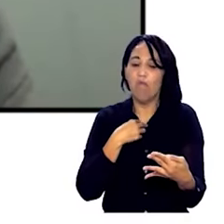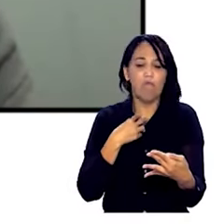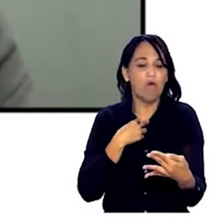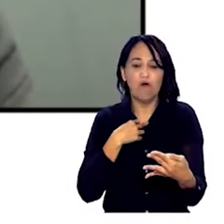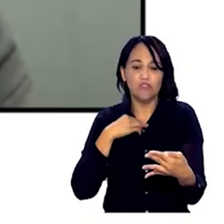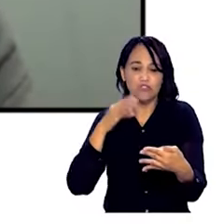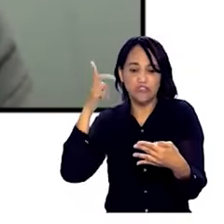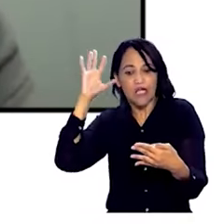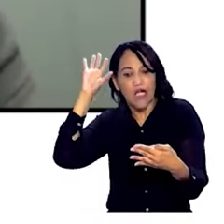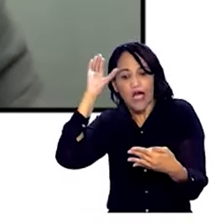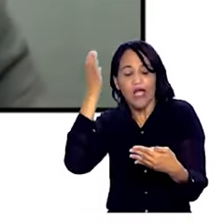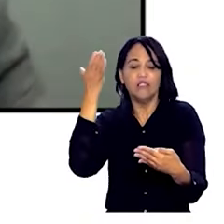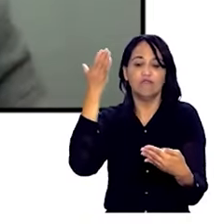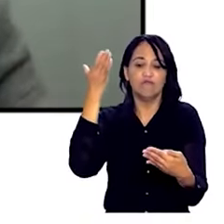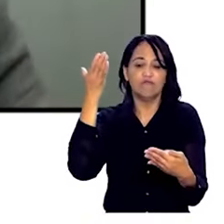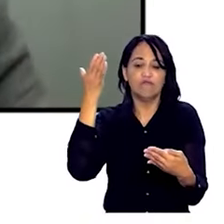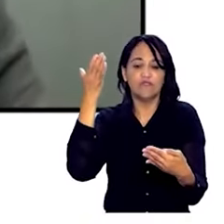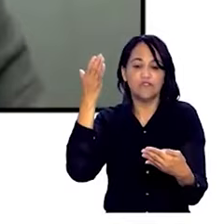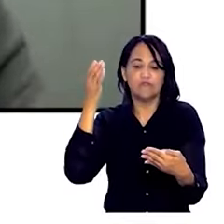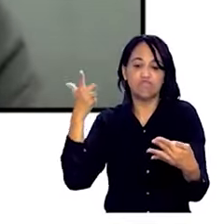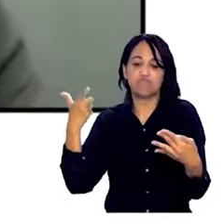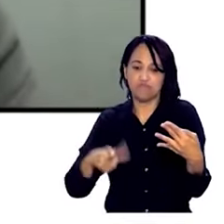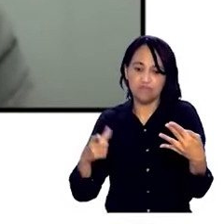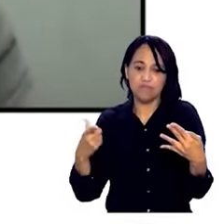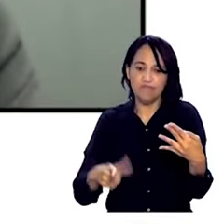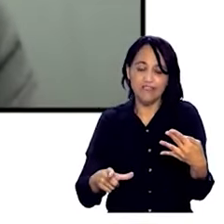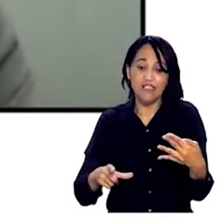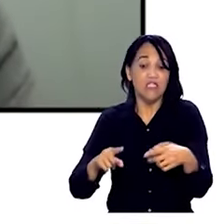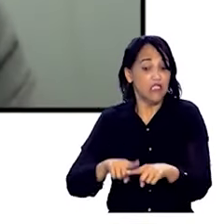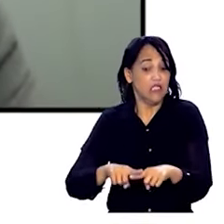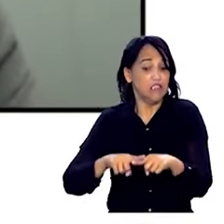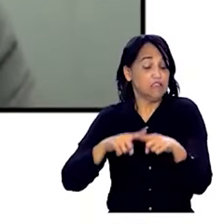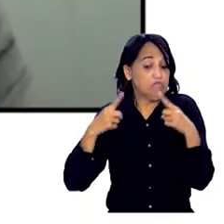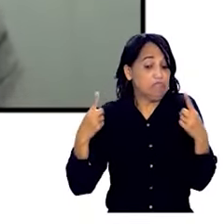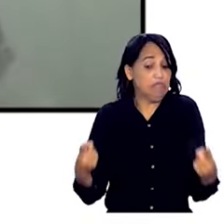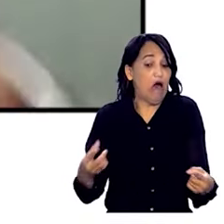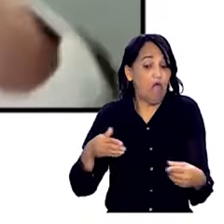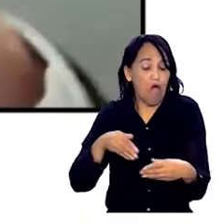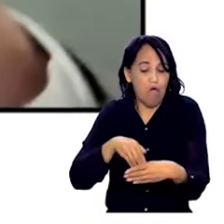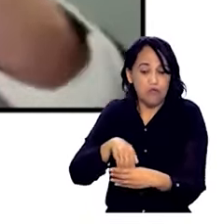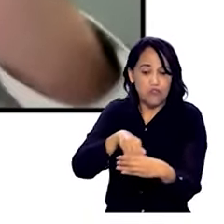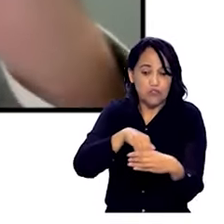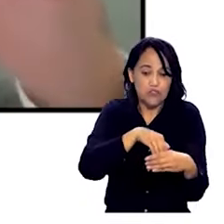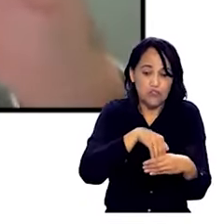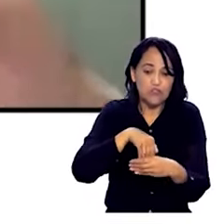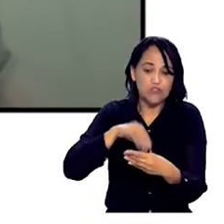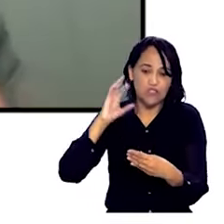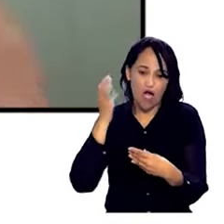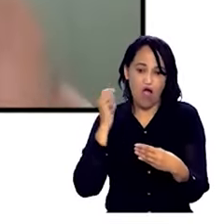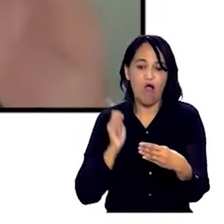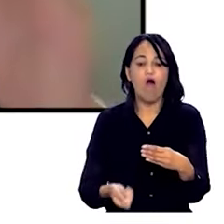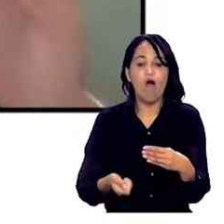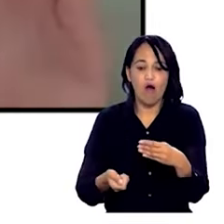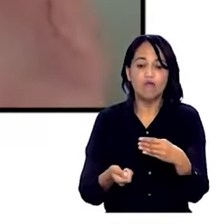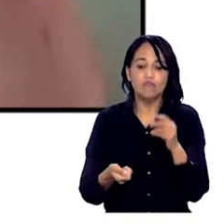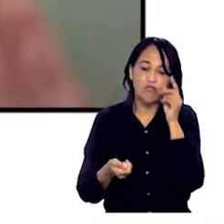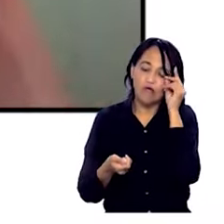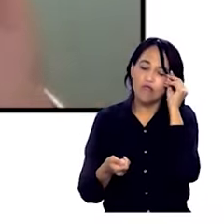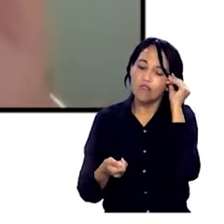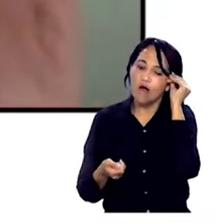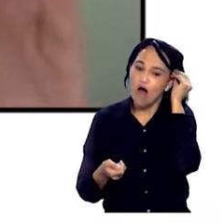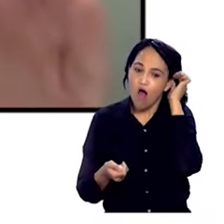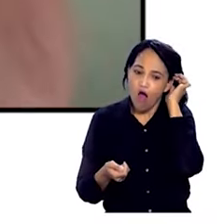con una sola sentencia resuelve muchas Y muchas de esas causas Y eso hace que los promedios a veces muchas